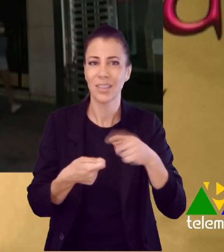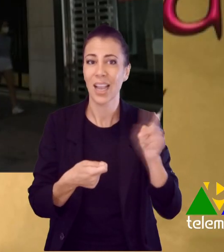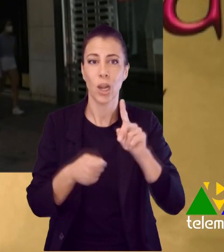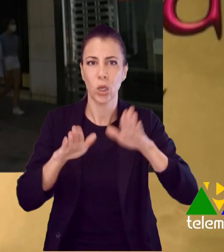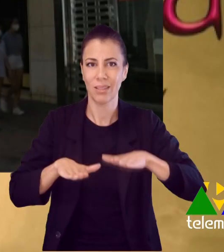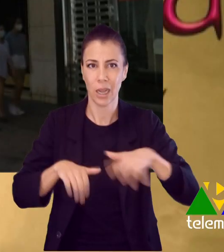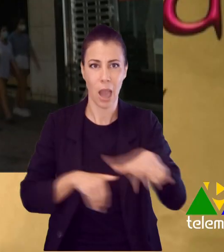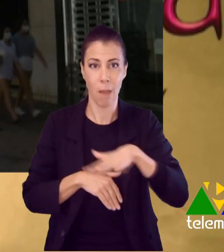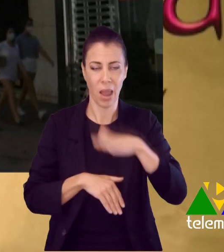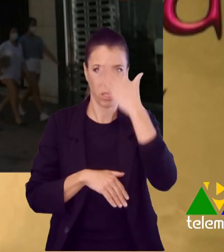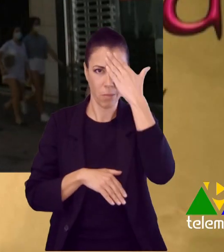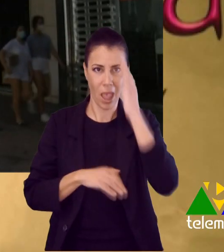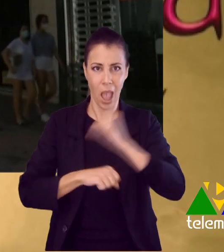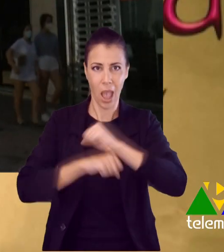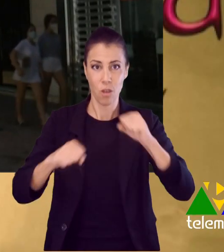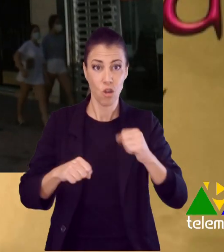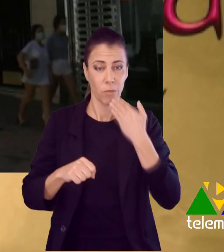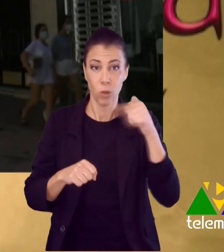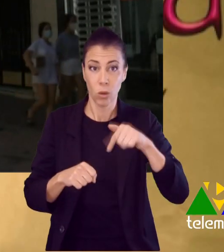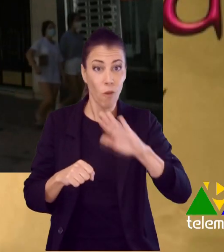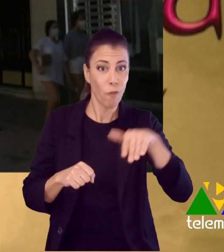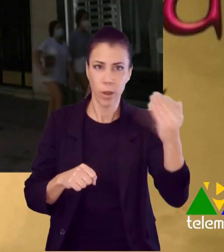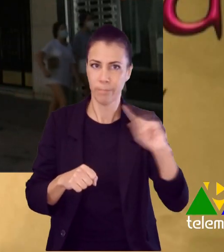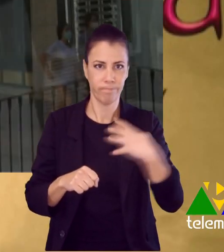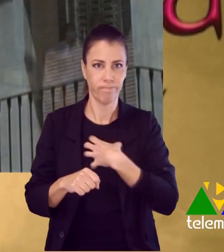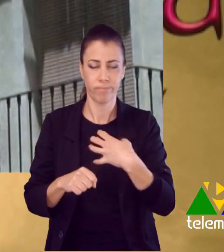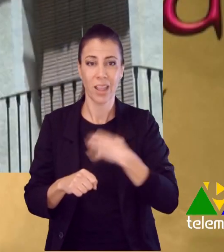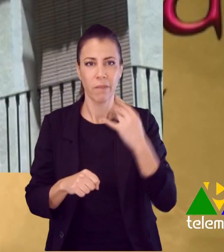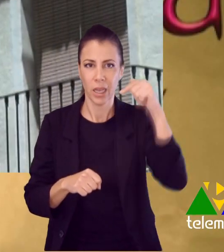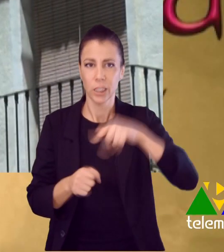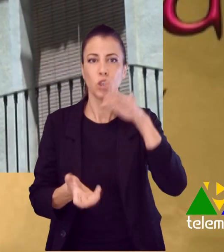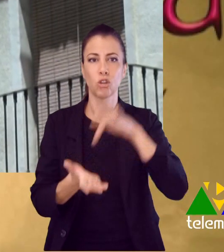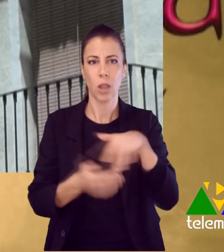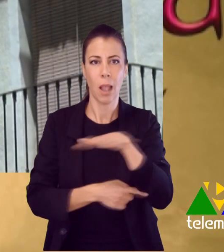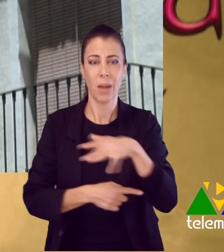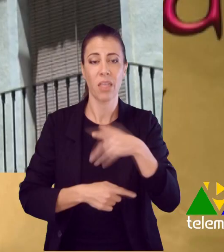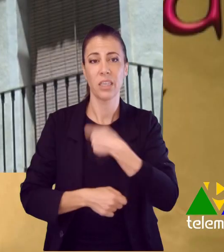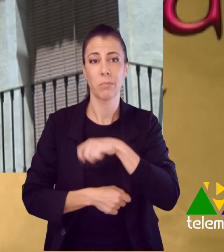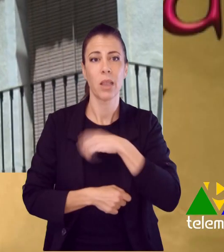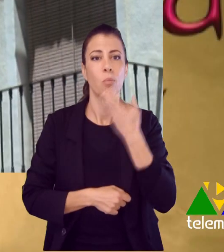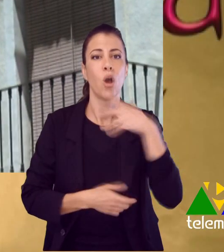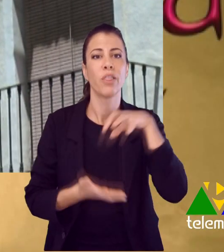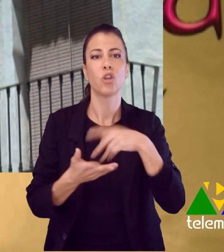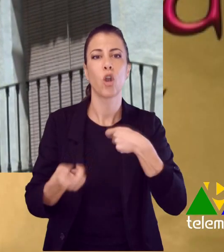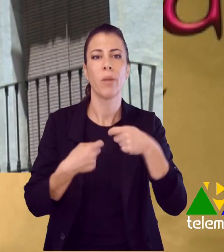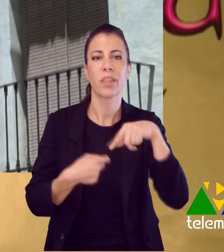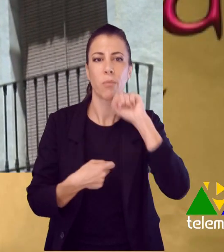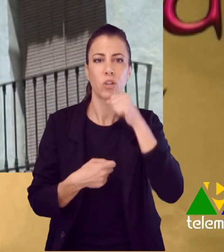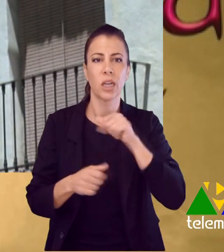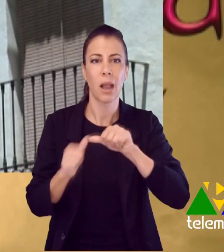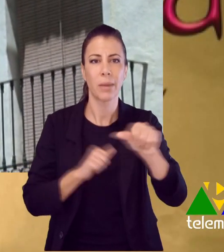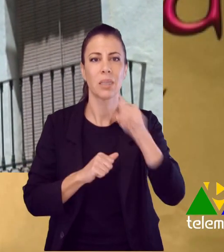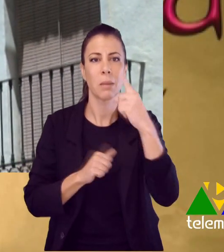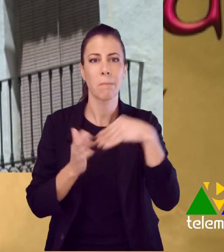no estén en la Plaza Mayor, es decir, que no estén en lo que hoy es la Plaza España. El centro comercial de Motril, a partir de